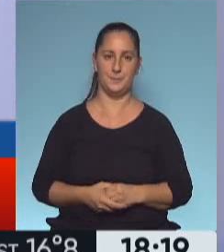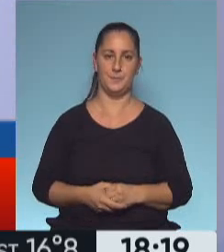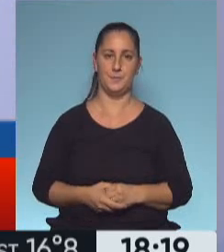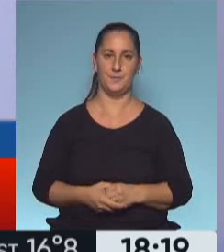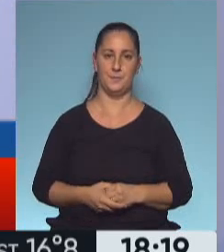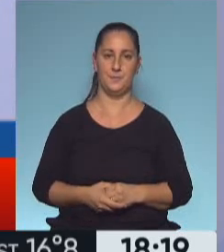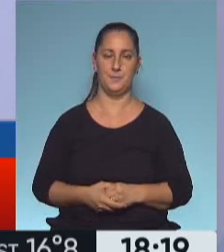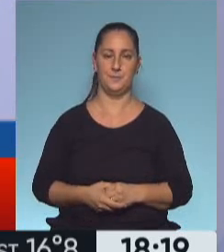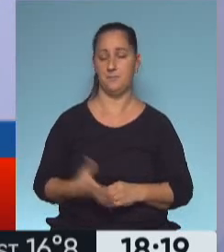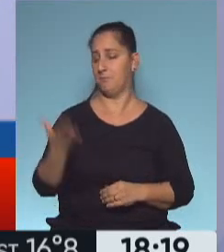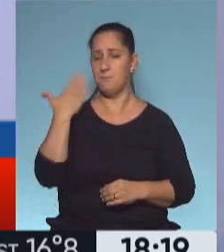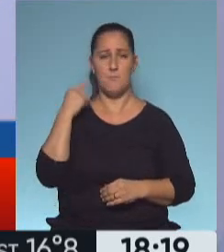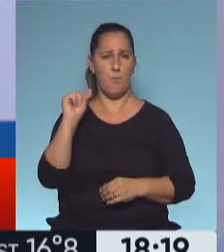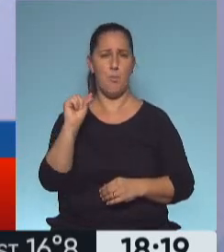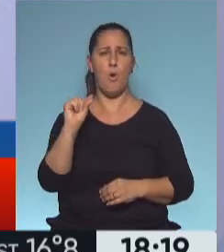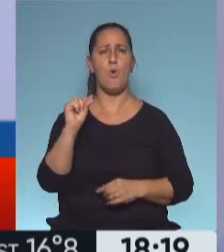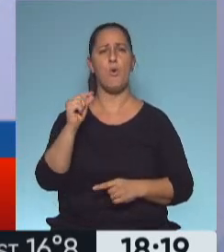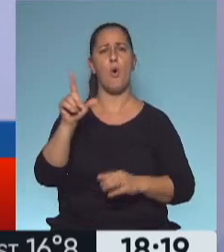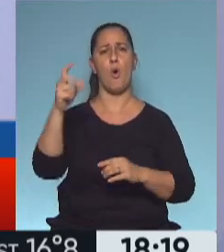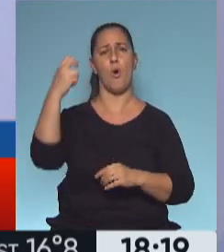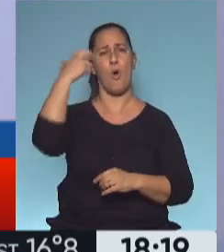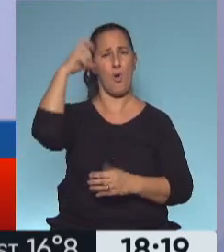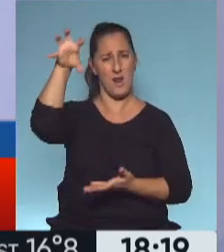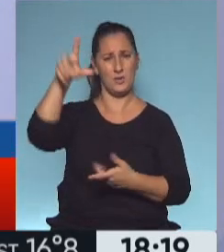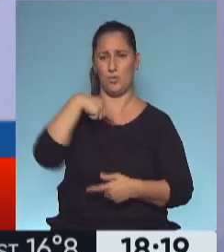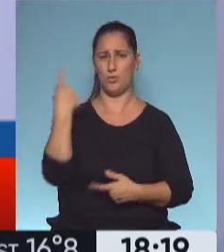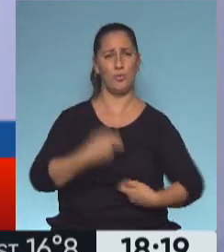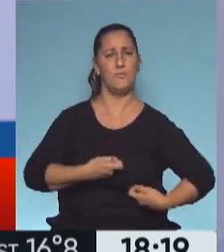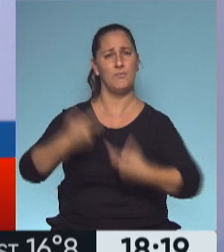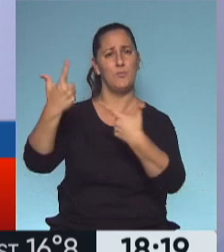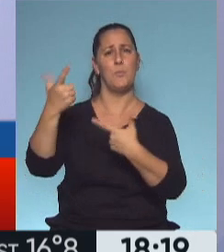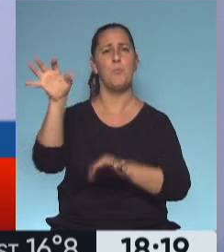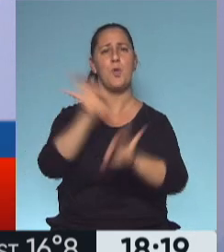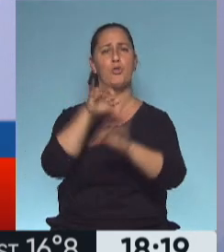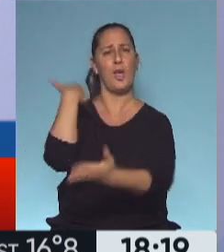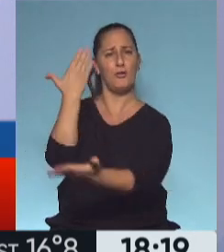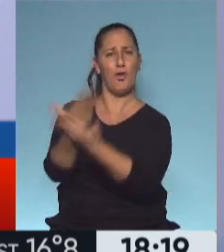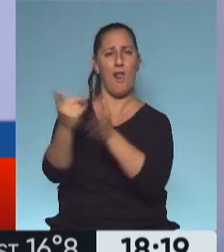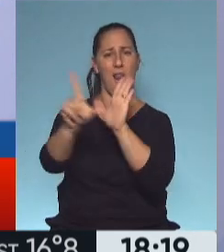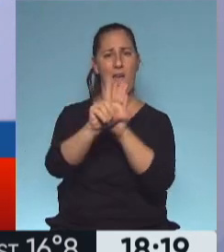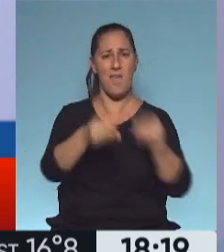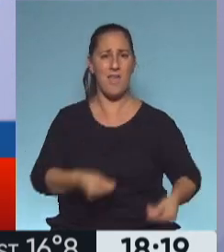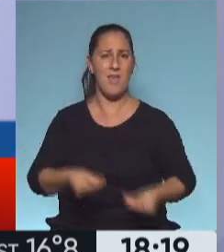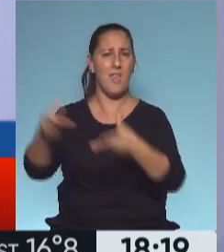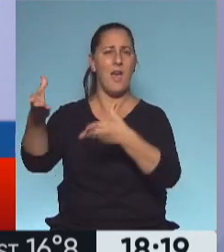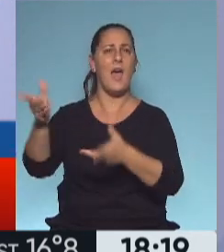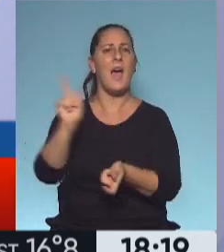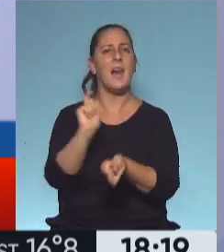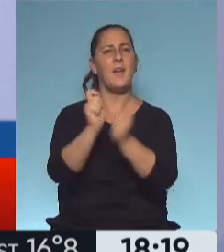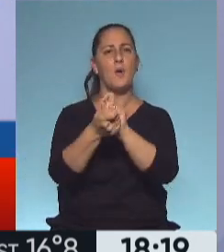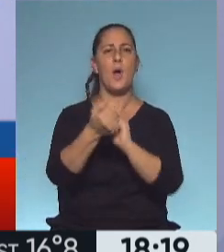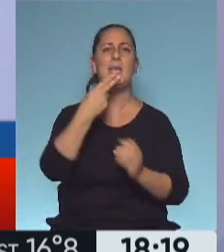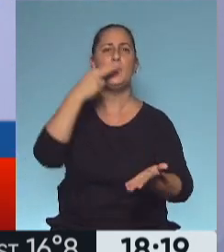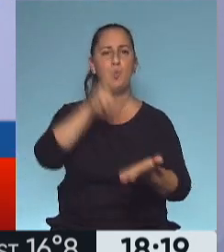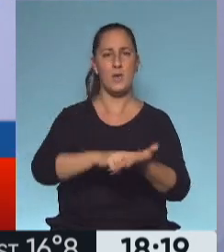Y hace poco tiempo hemos enviado al Congreso de la Nación un proyecto de ley para hacer una reforma de lo que es el impuesto a